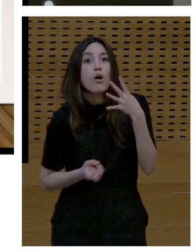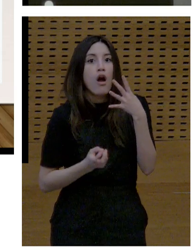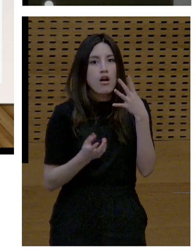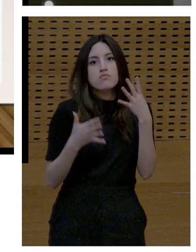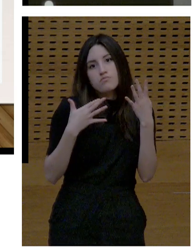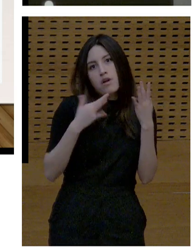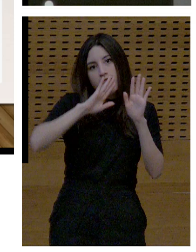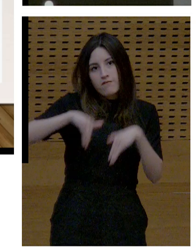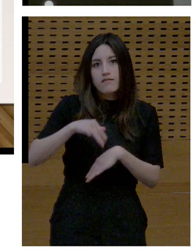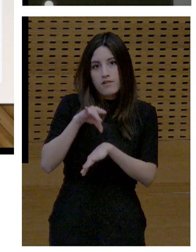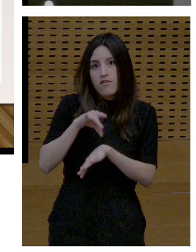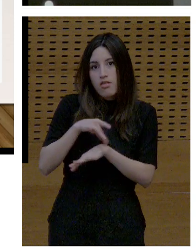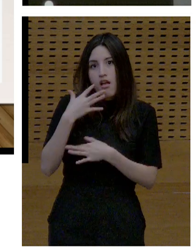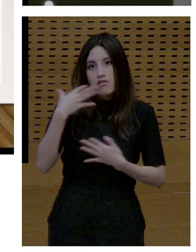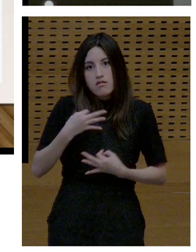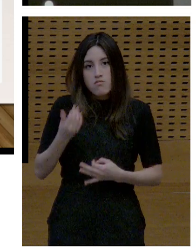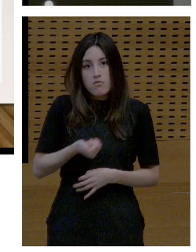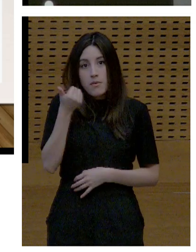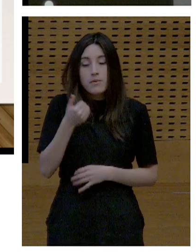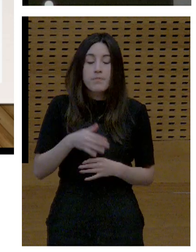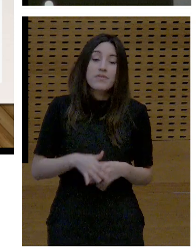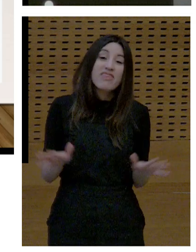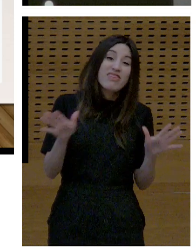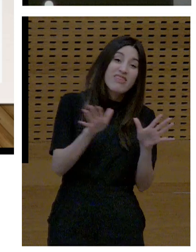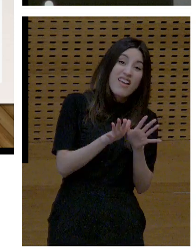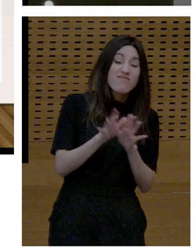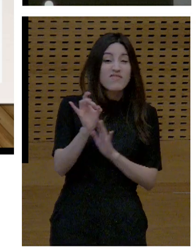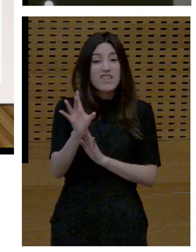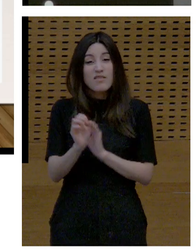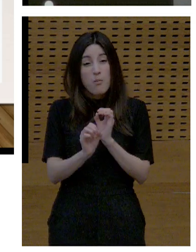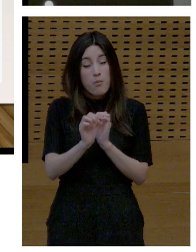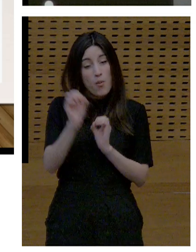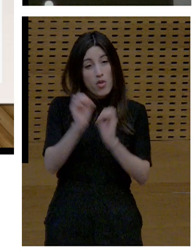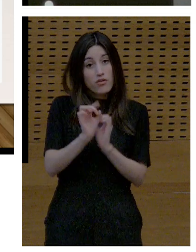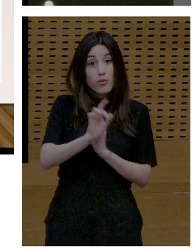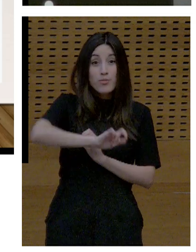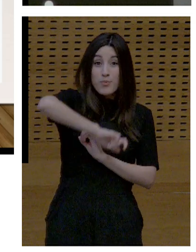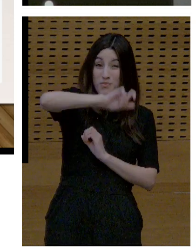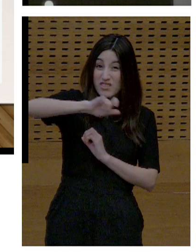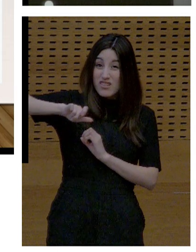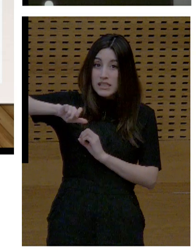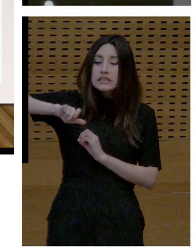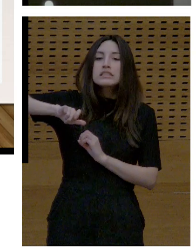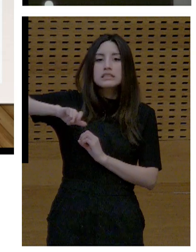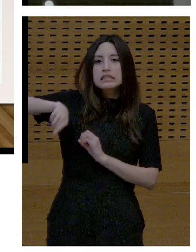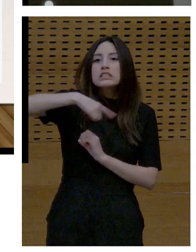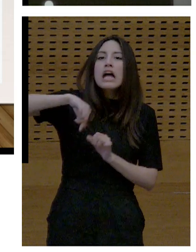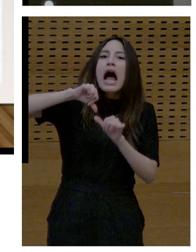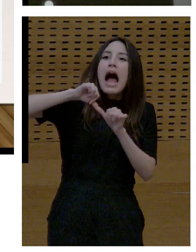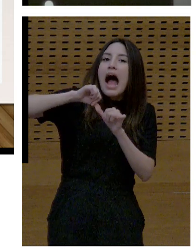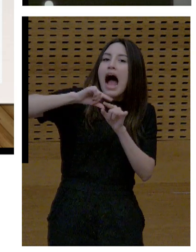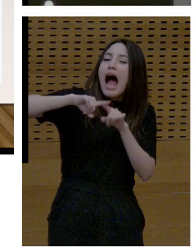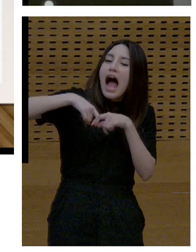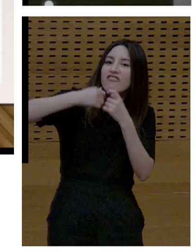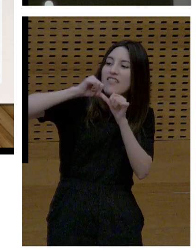enfermedad. Solo entre un 10 y un 15% de las personas tienen antecedentes familiares de